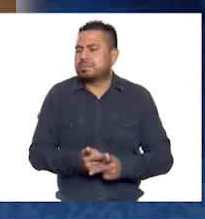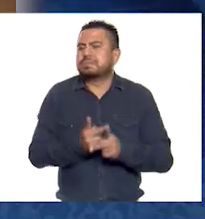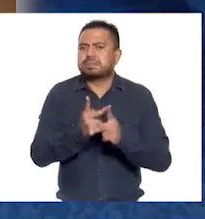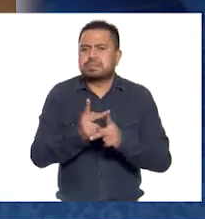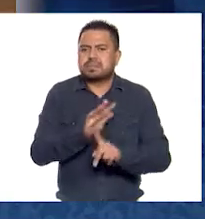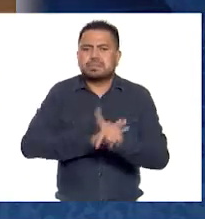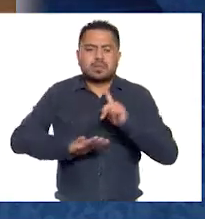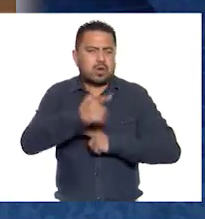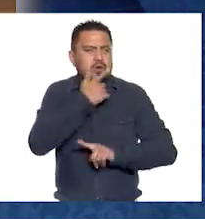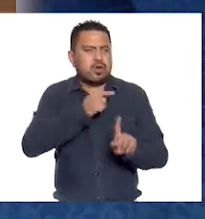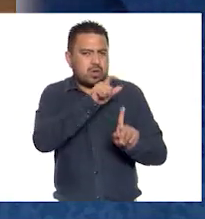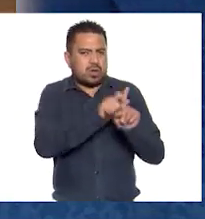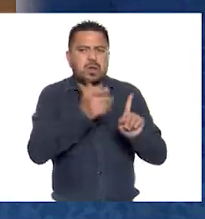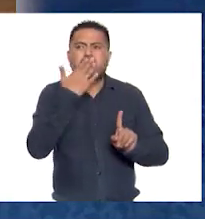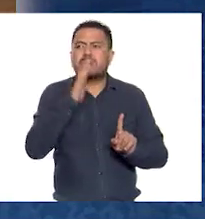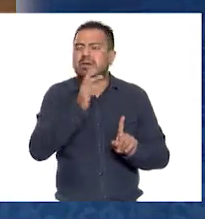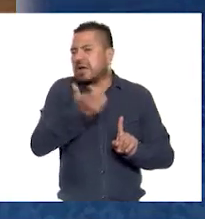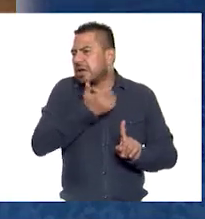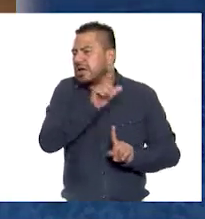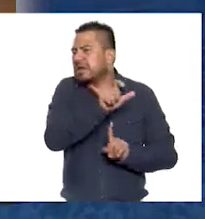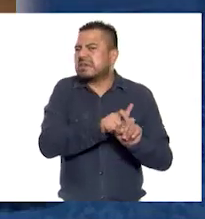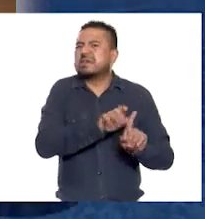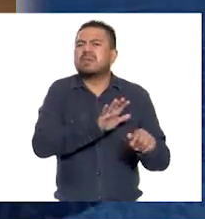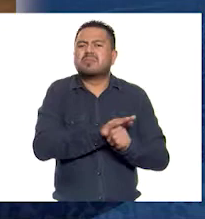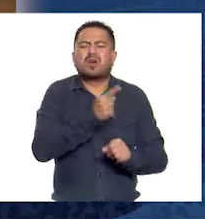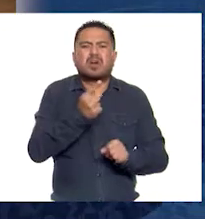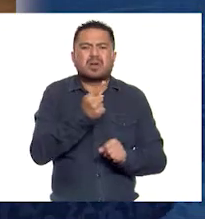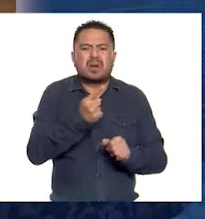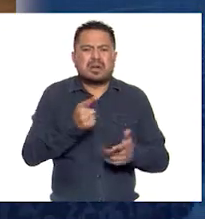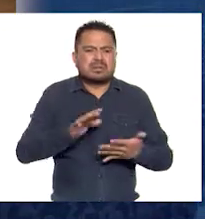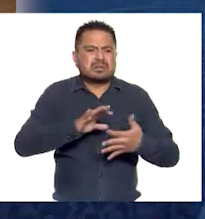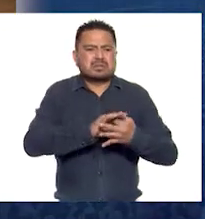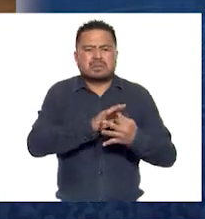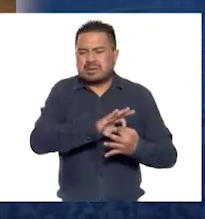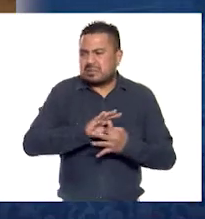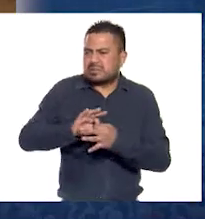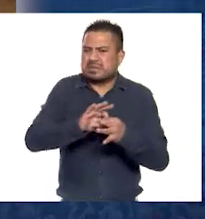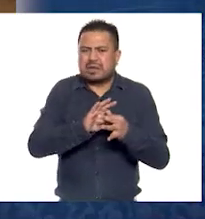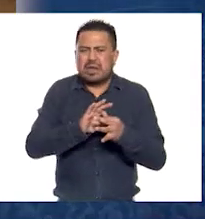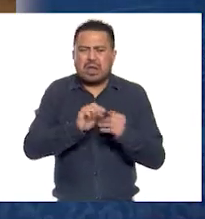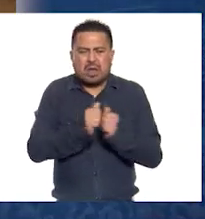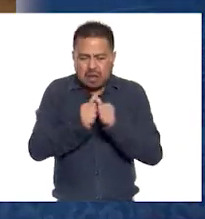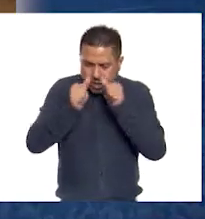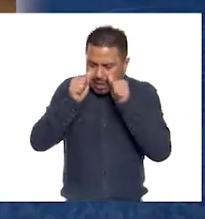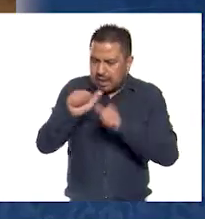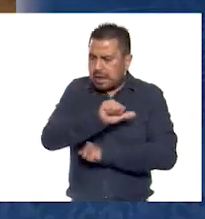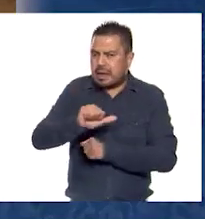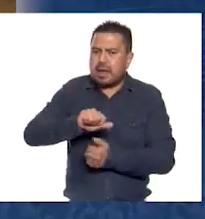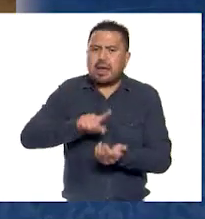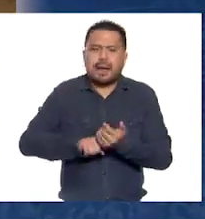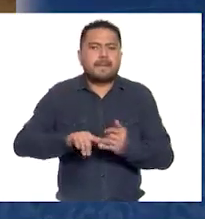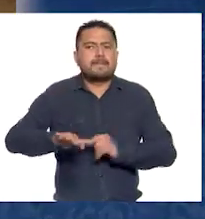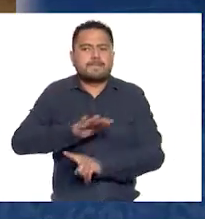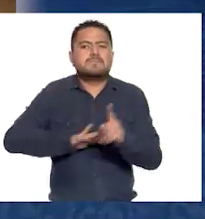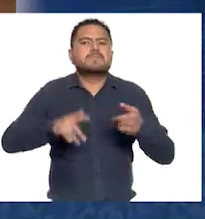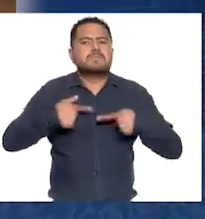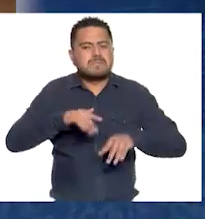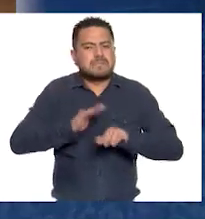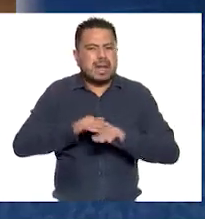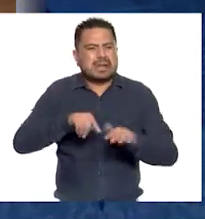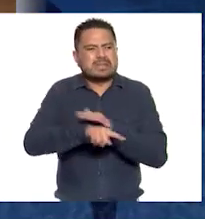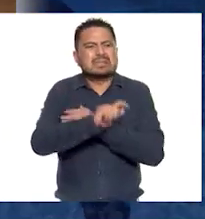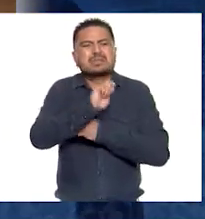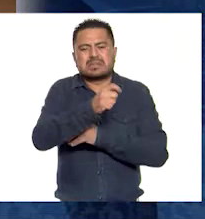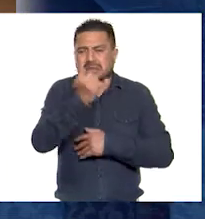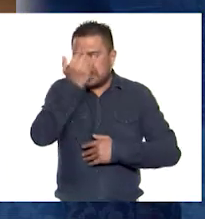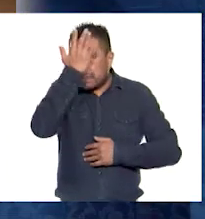El hombre islámico se caracteriza por cierta armonía en el trato, ¿no? El trato hacia los demás, ¿no? Muy lejos de